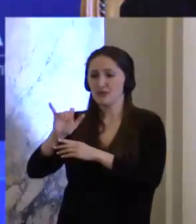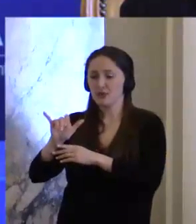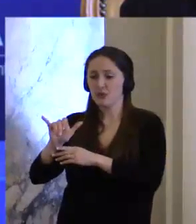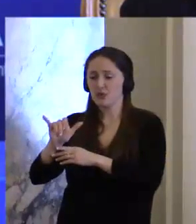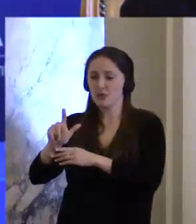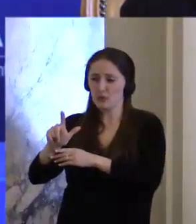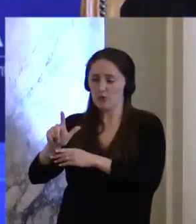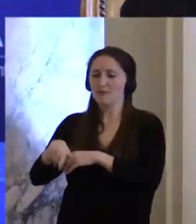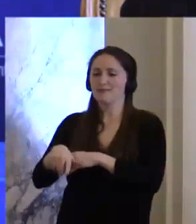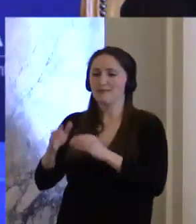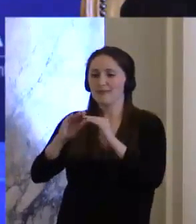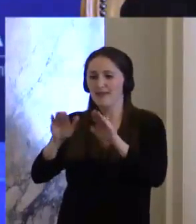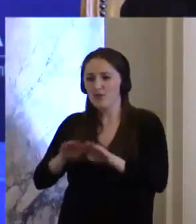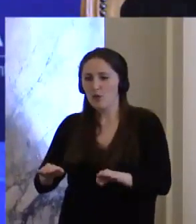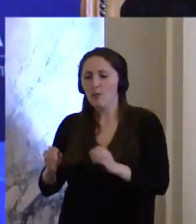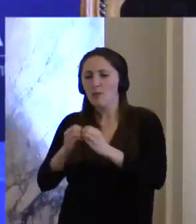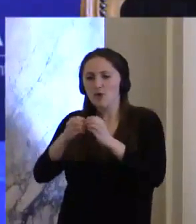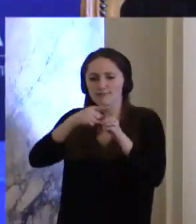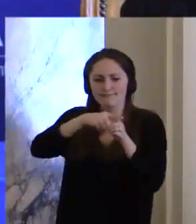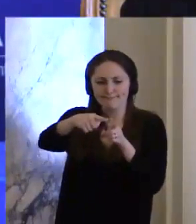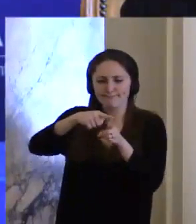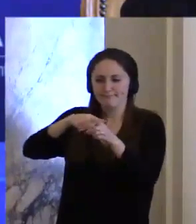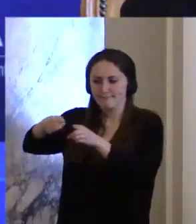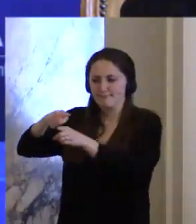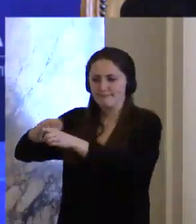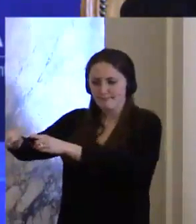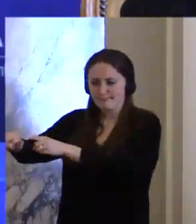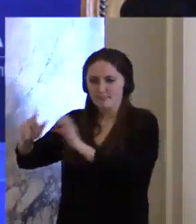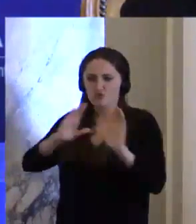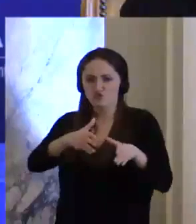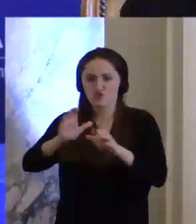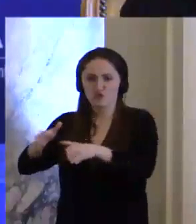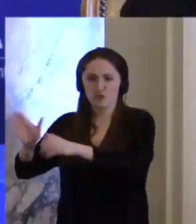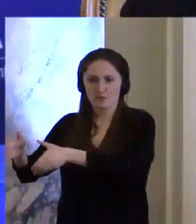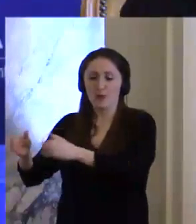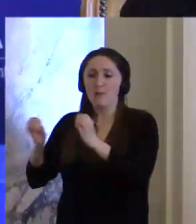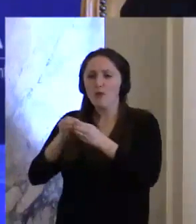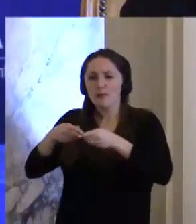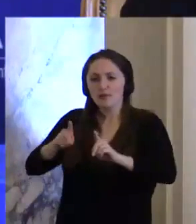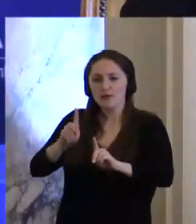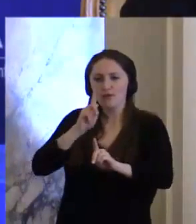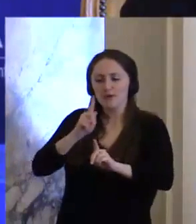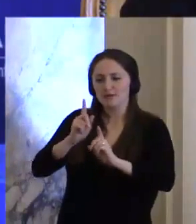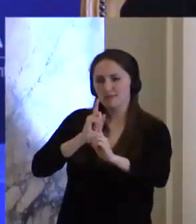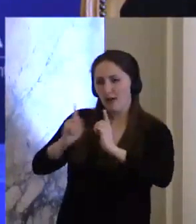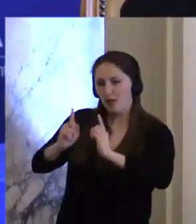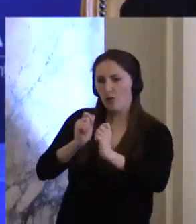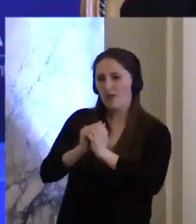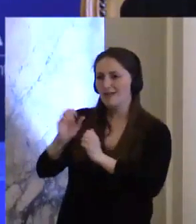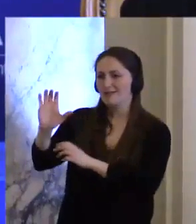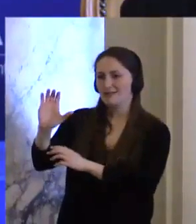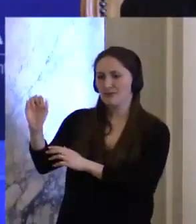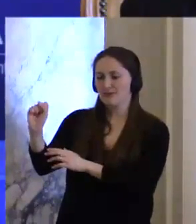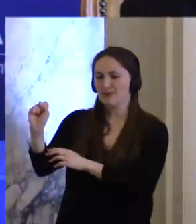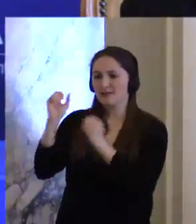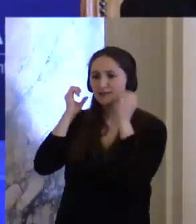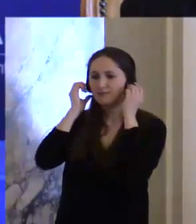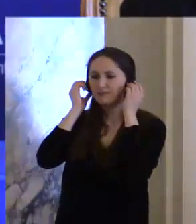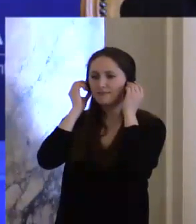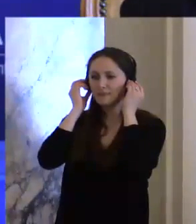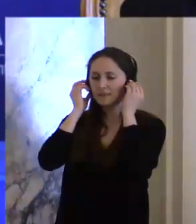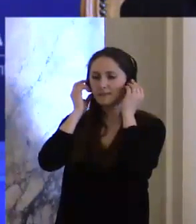las oportunidades para diálogo con sociedad civil, para que en esos sectores especializados, las ideas que traen